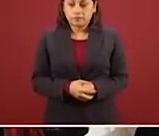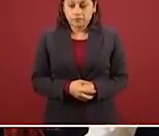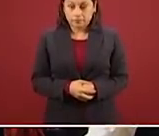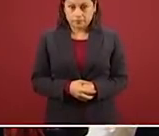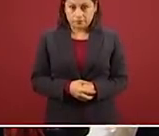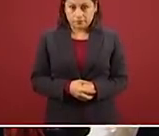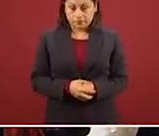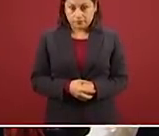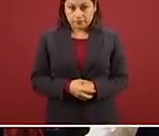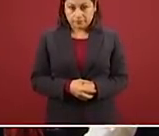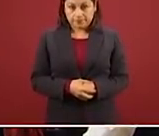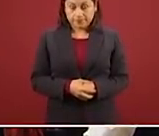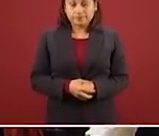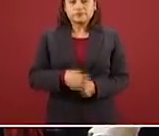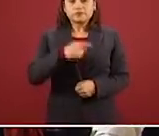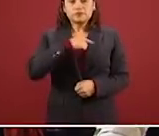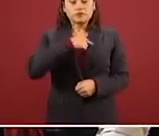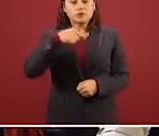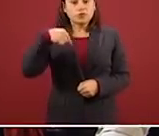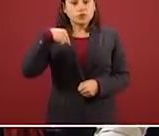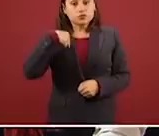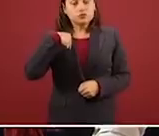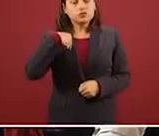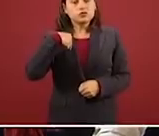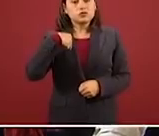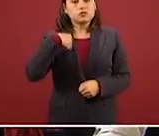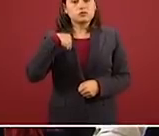Debemos de partir que